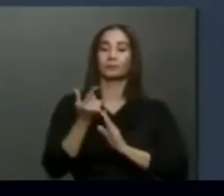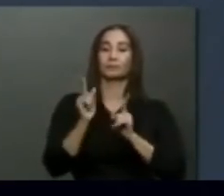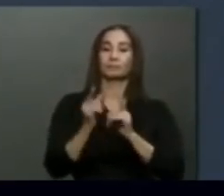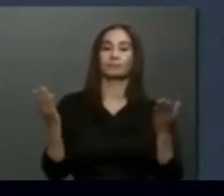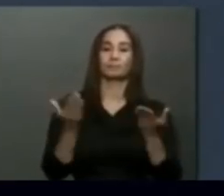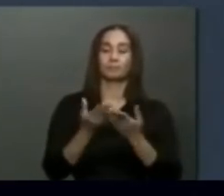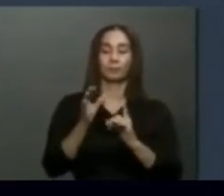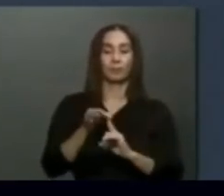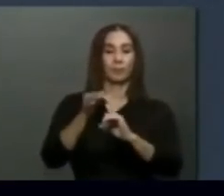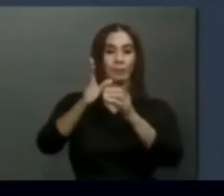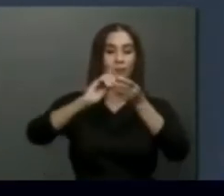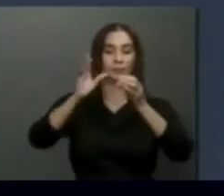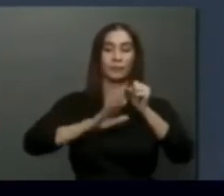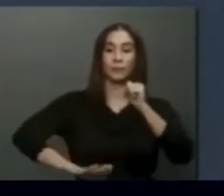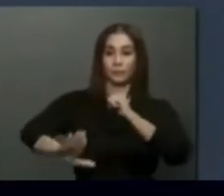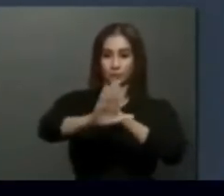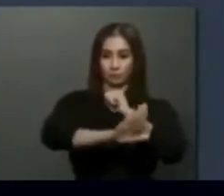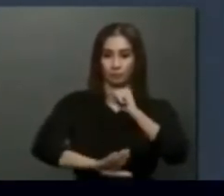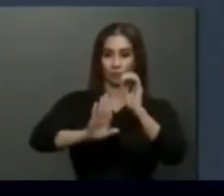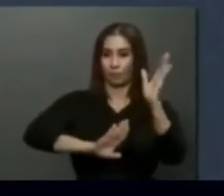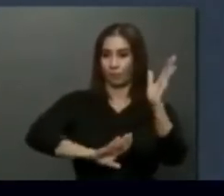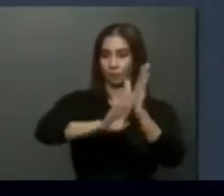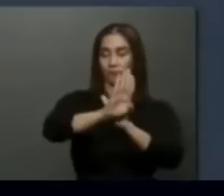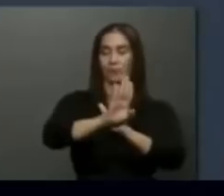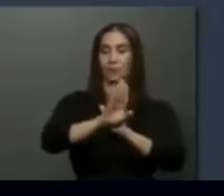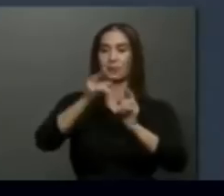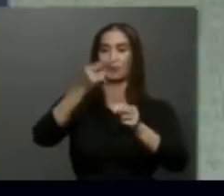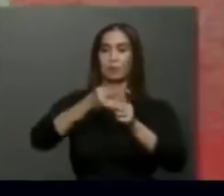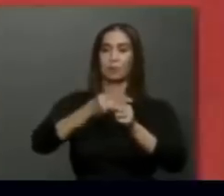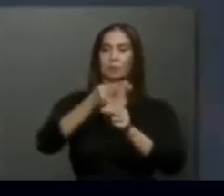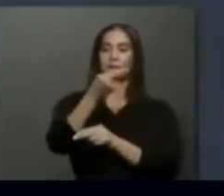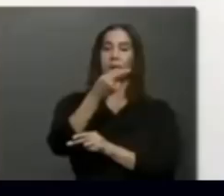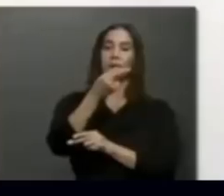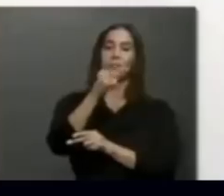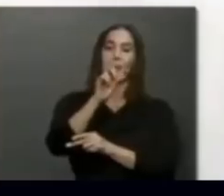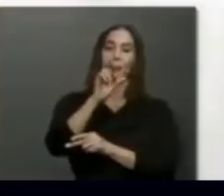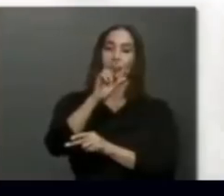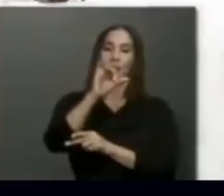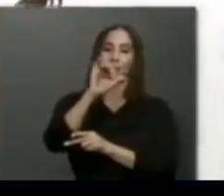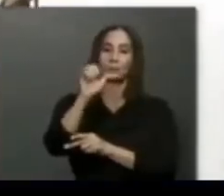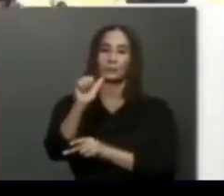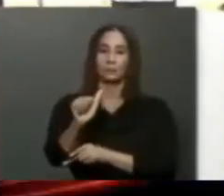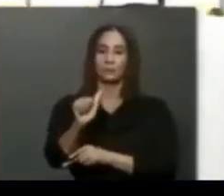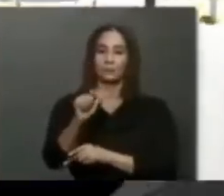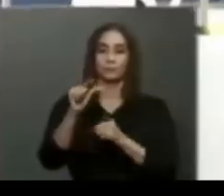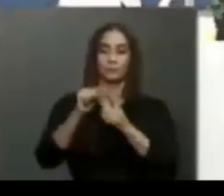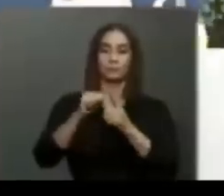acompañe la distinguida directora general de Supérate, la señora Gloria Reyes, con palabras para todos